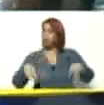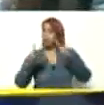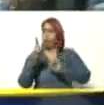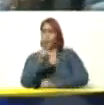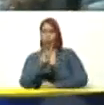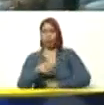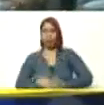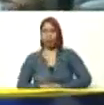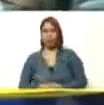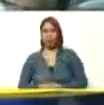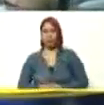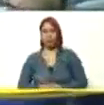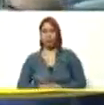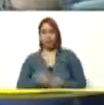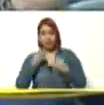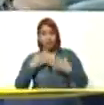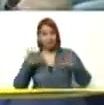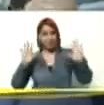Bueno,